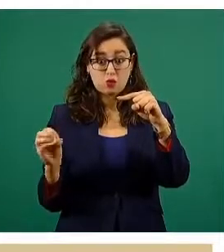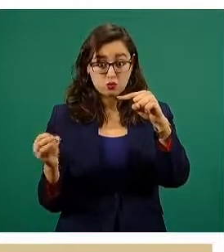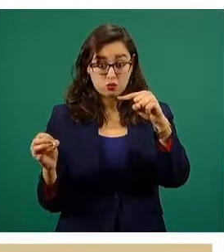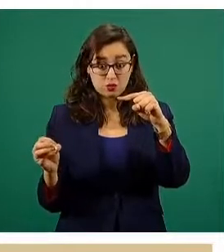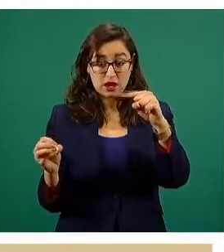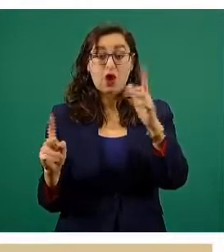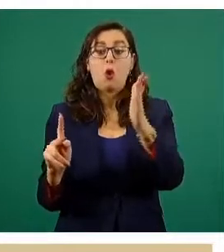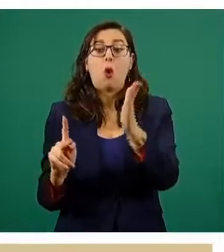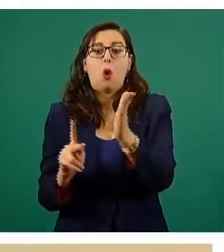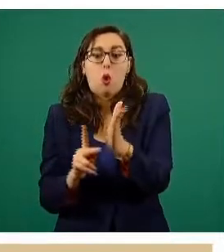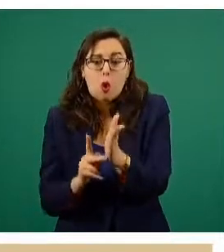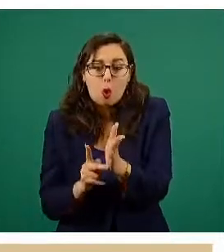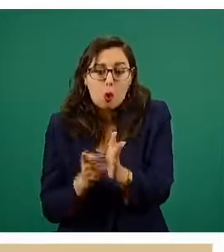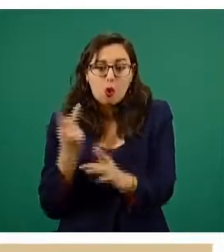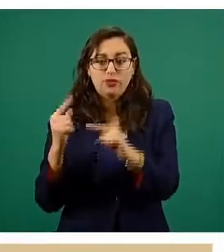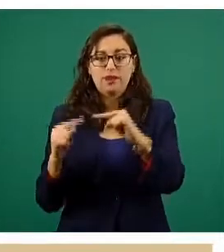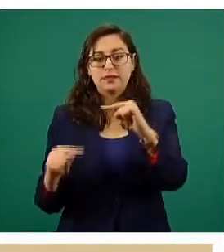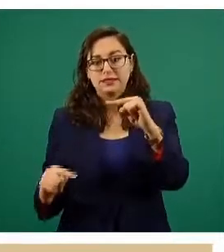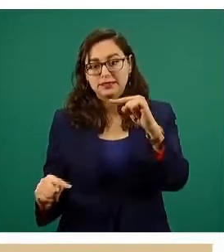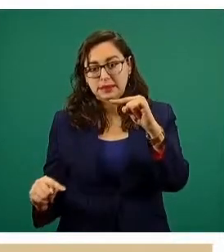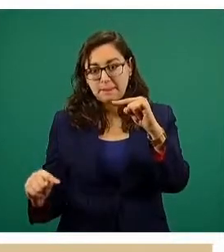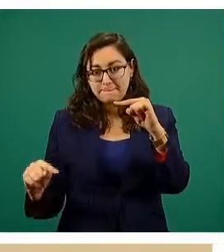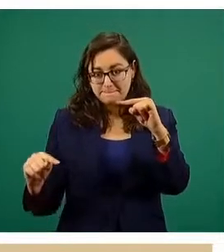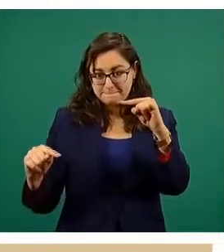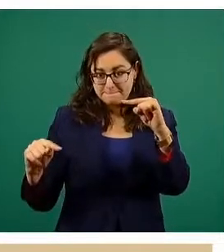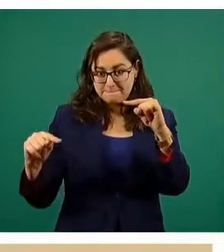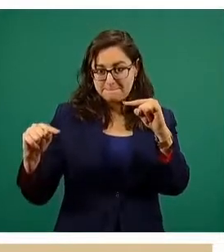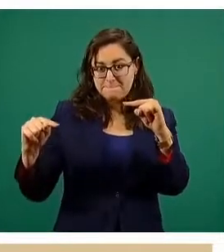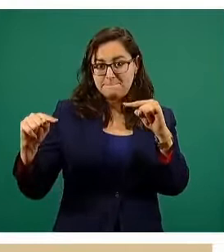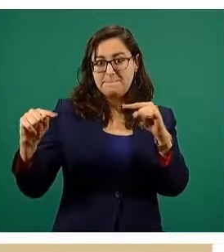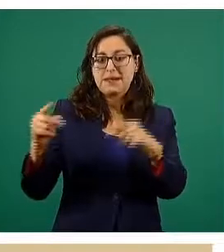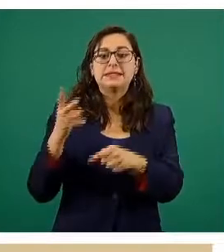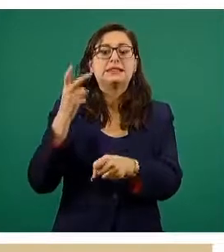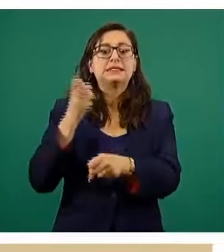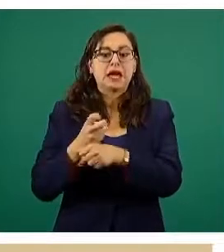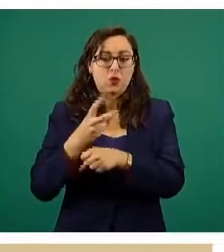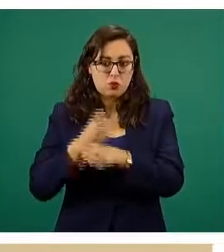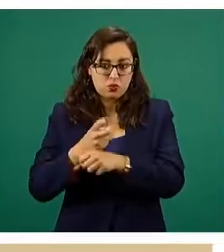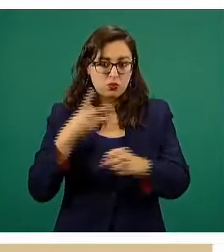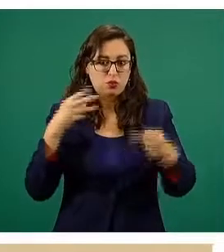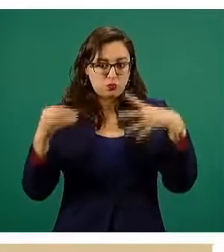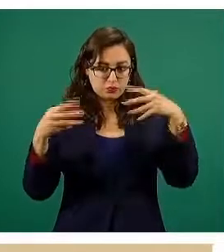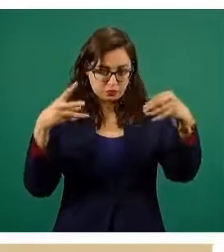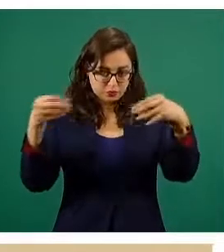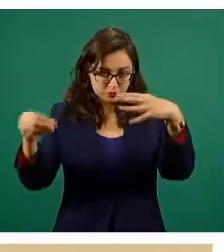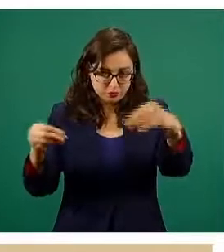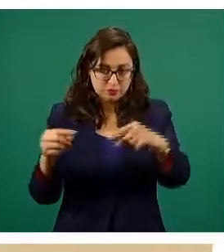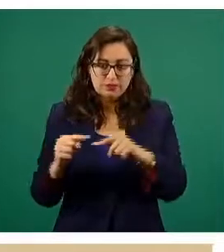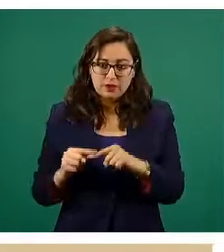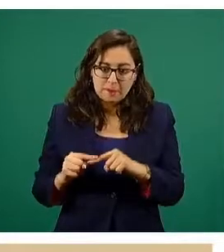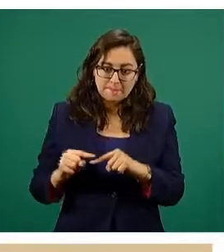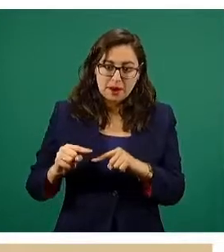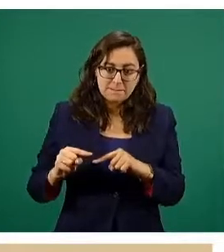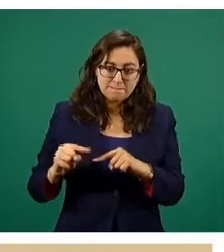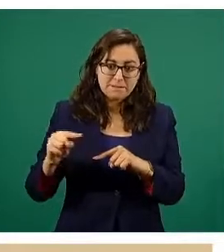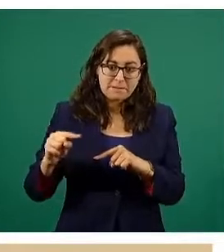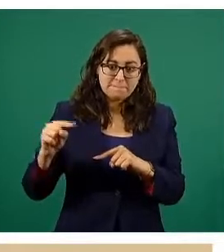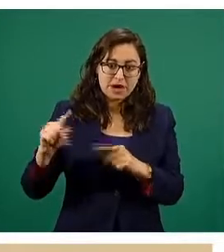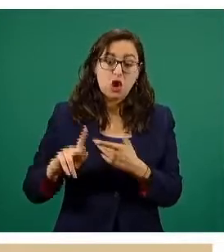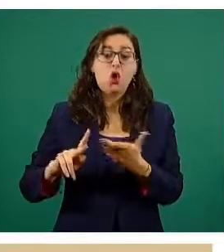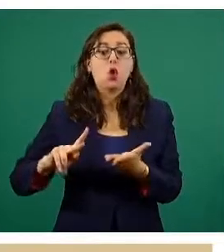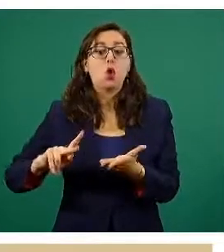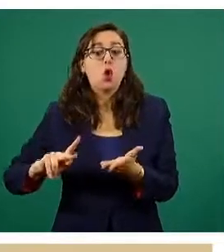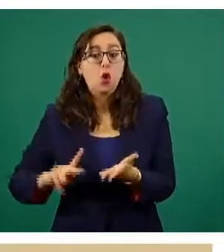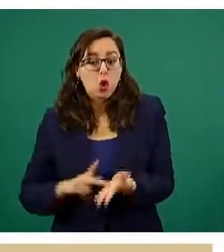un repunte. Es a lo que le llamamos la segunda oleada, el rebrote, el repunte. Comentamos en varias ocasiones que no